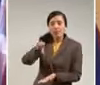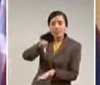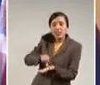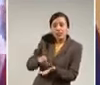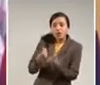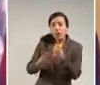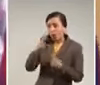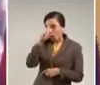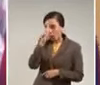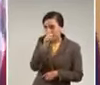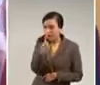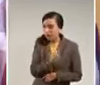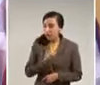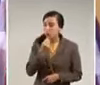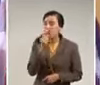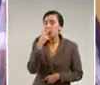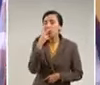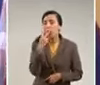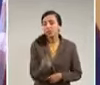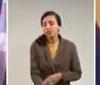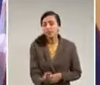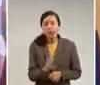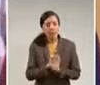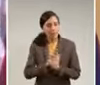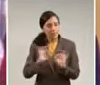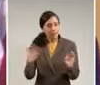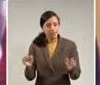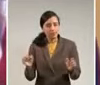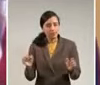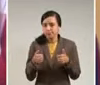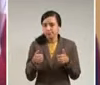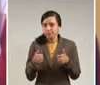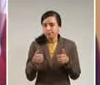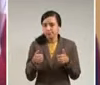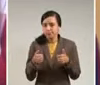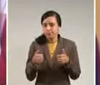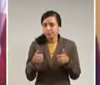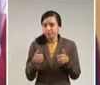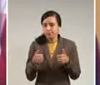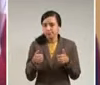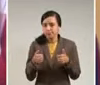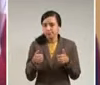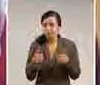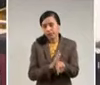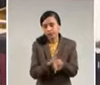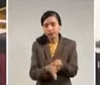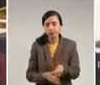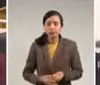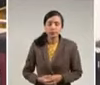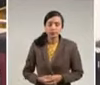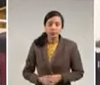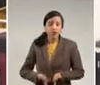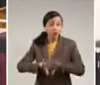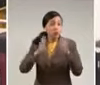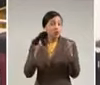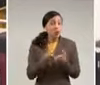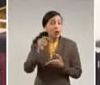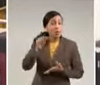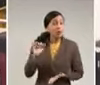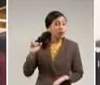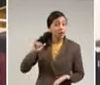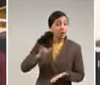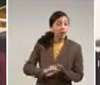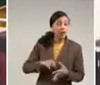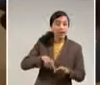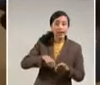darle la atención de excelencia que requieren a partir de la enfermedad que tienen. A todo el que arriba a la Isla de la Juventud, tanto